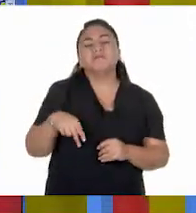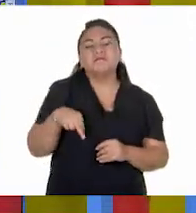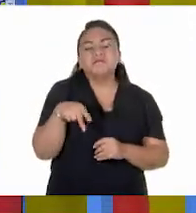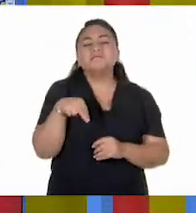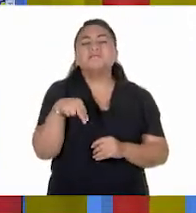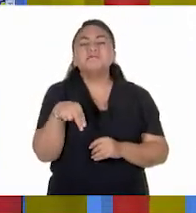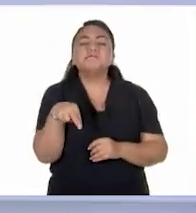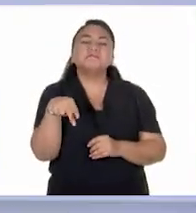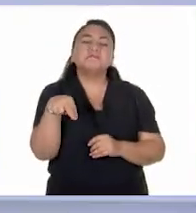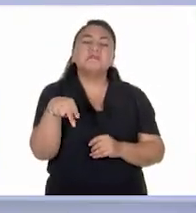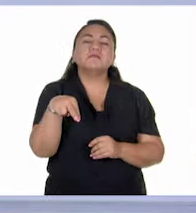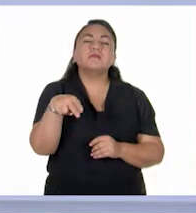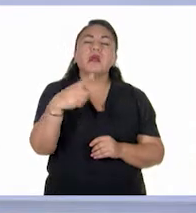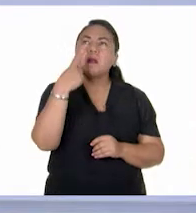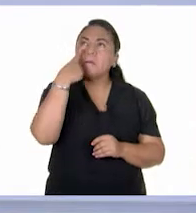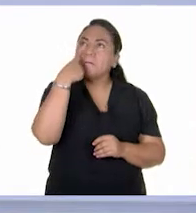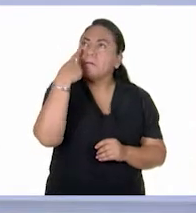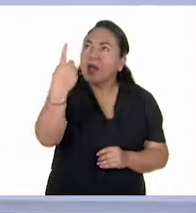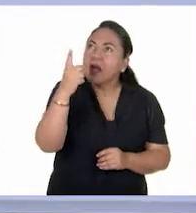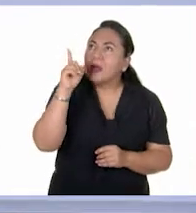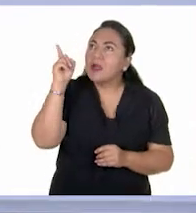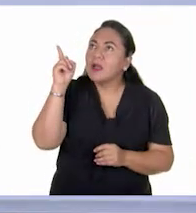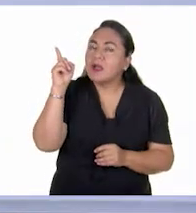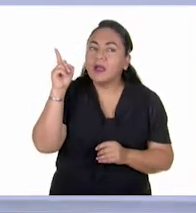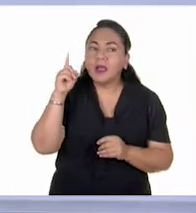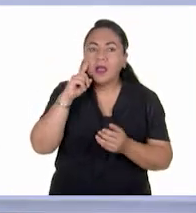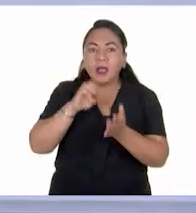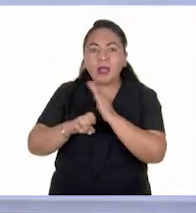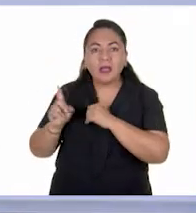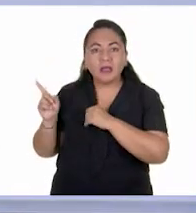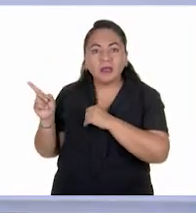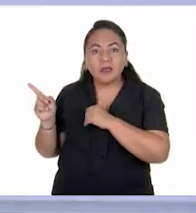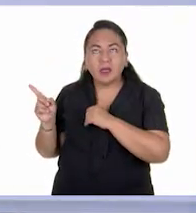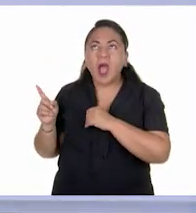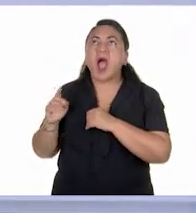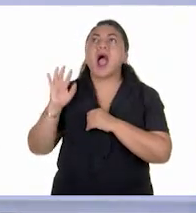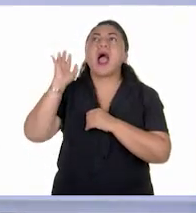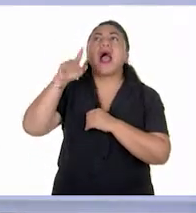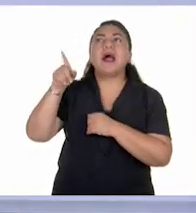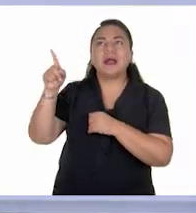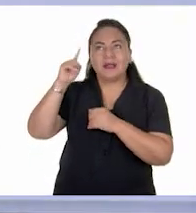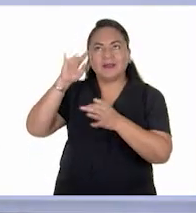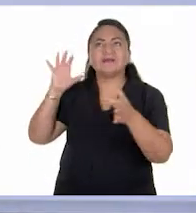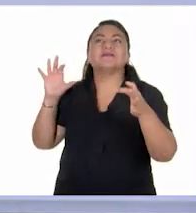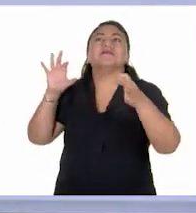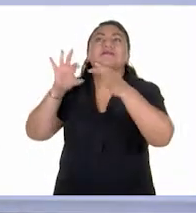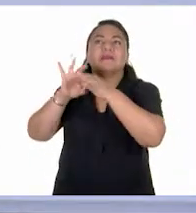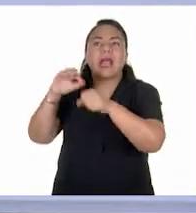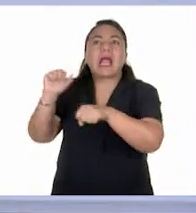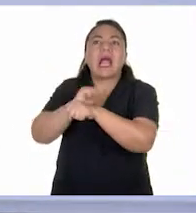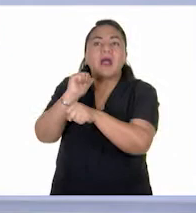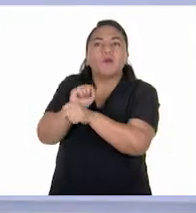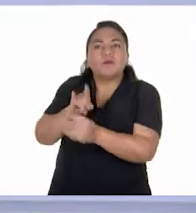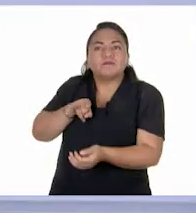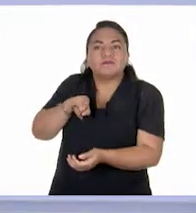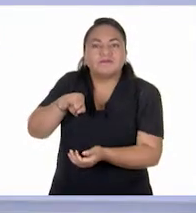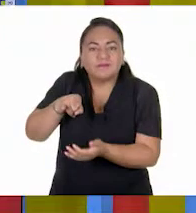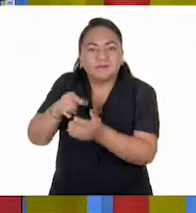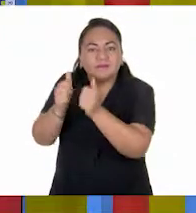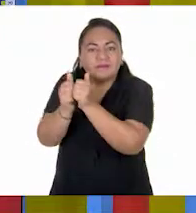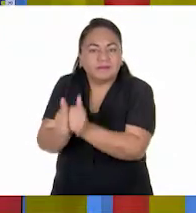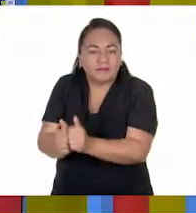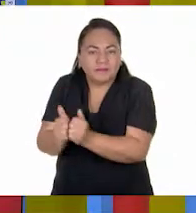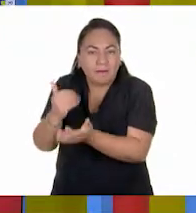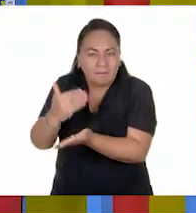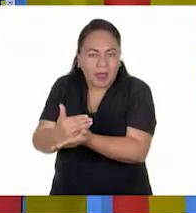caminando por algún lugar y ves ese símbolo, estoy seguro que vas a saber que ahí se paran los camiones. Ese es un